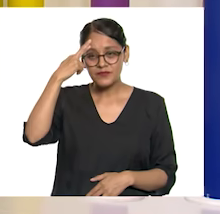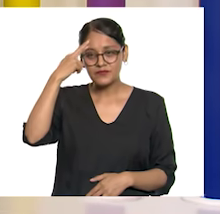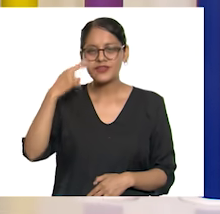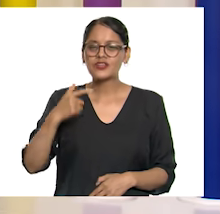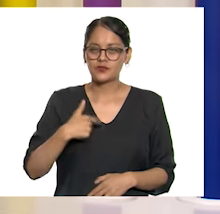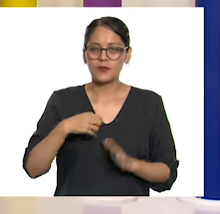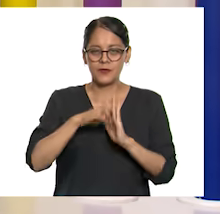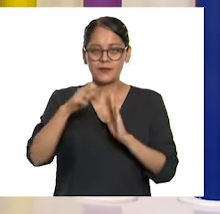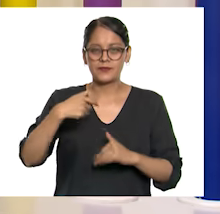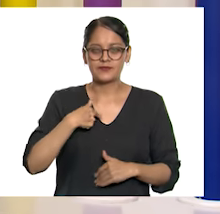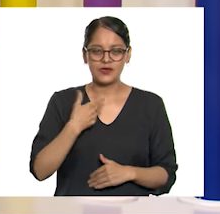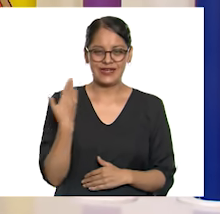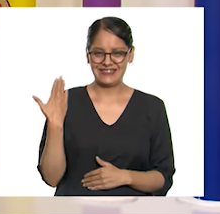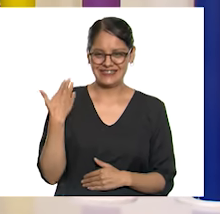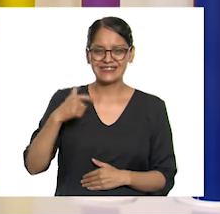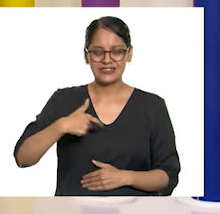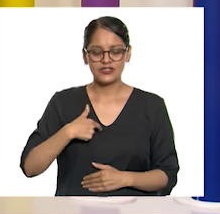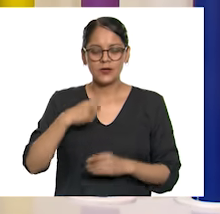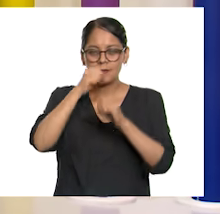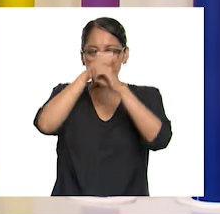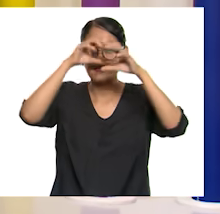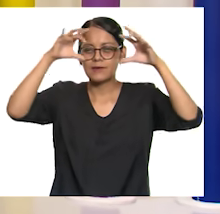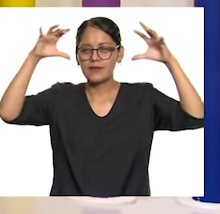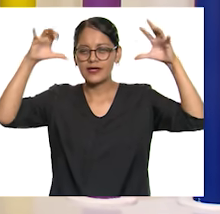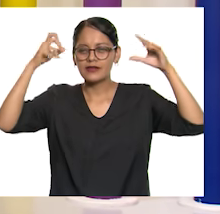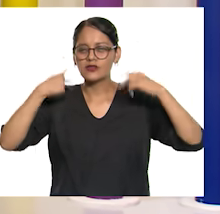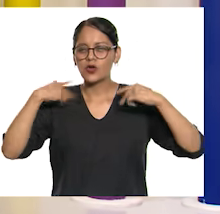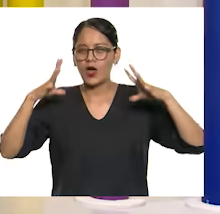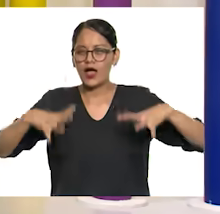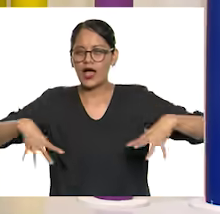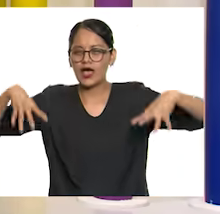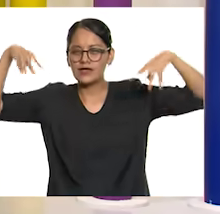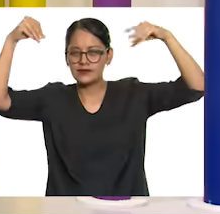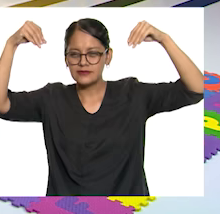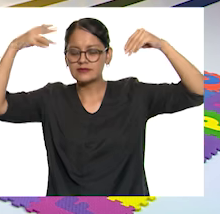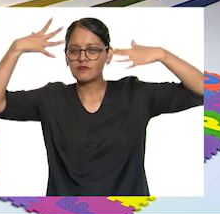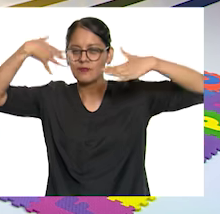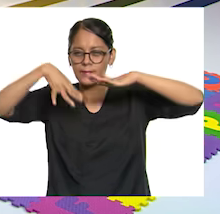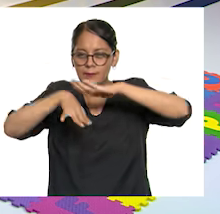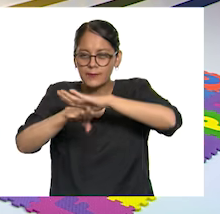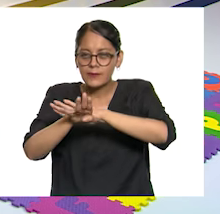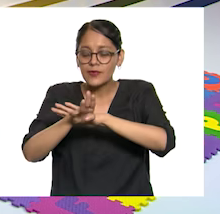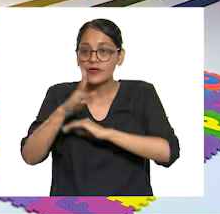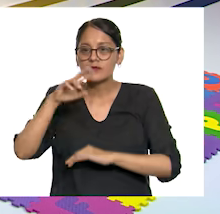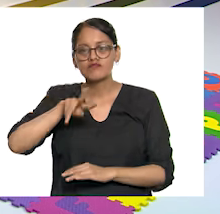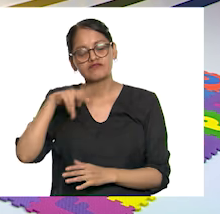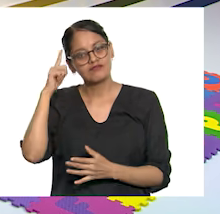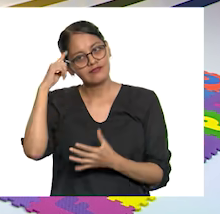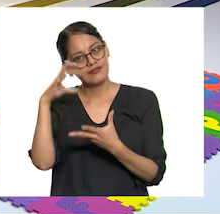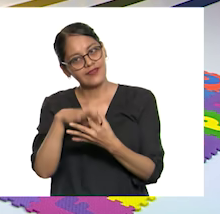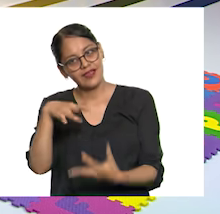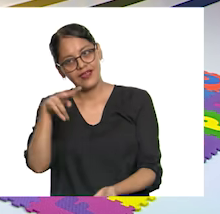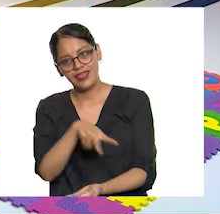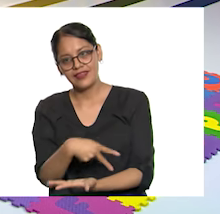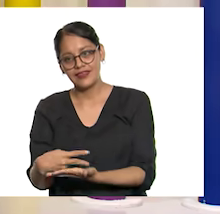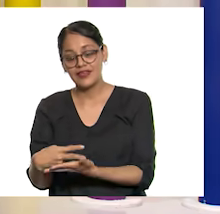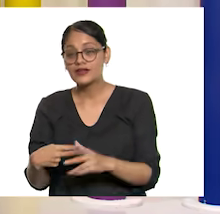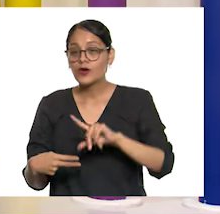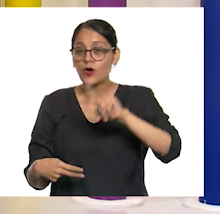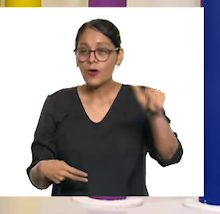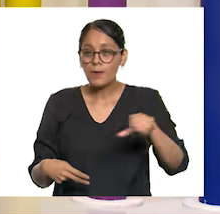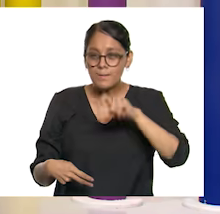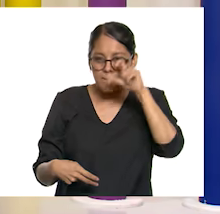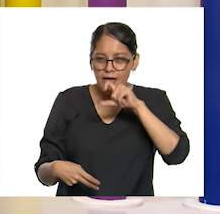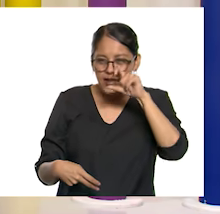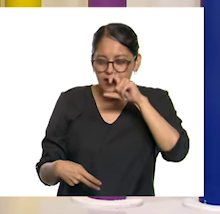Yo, por ejemplo, hace rato me imaginé que estaba en un castillo y que me desmayaba, pero que luego llegaba un perico y